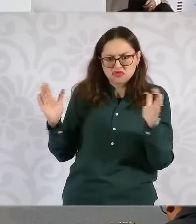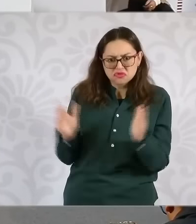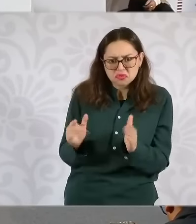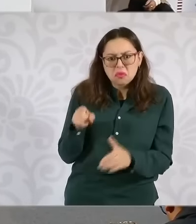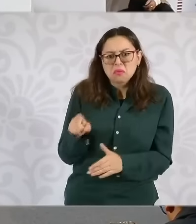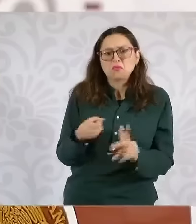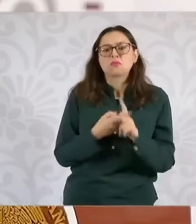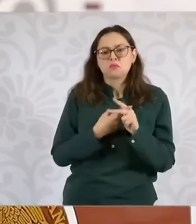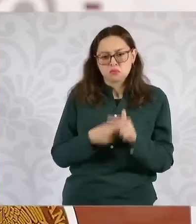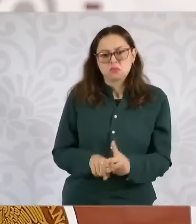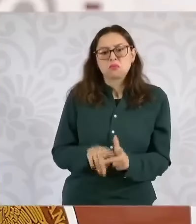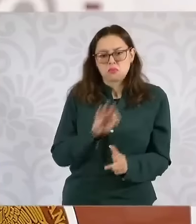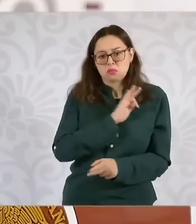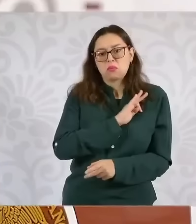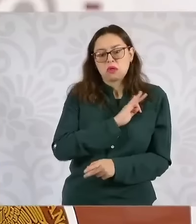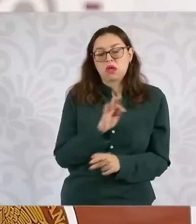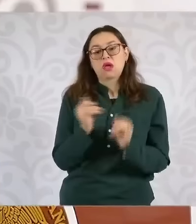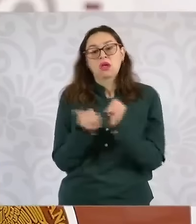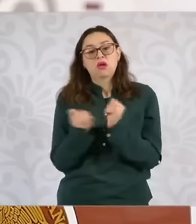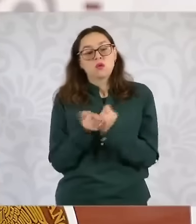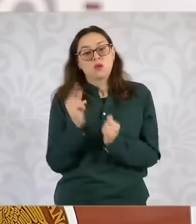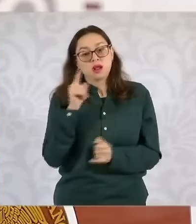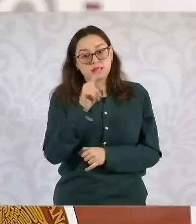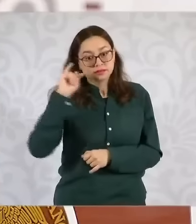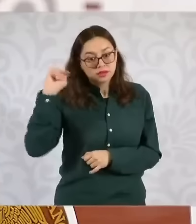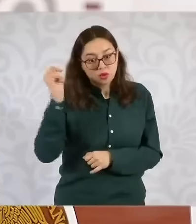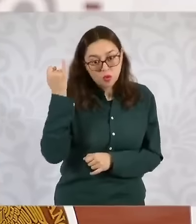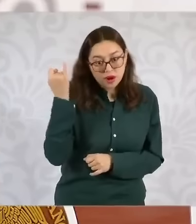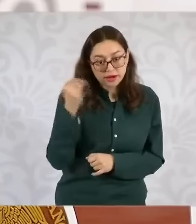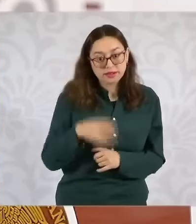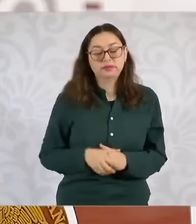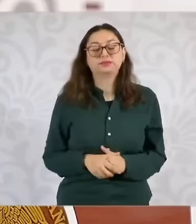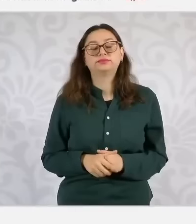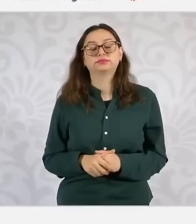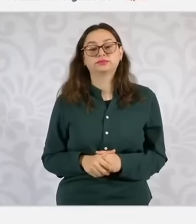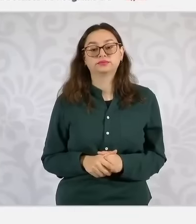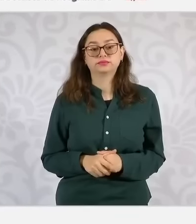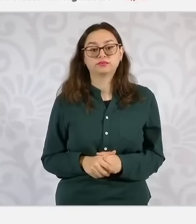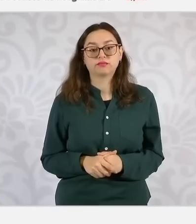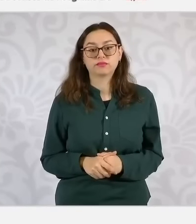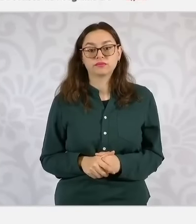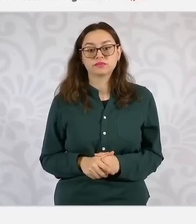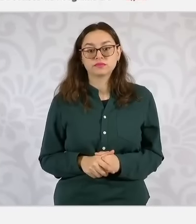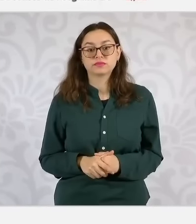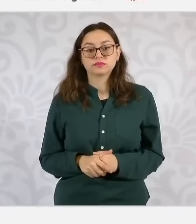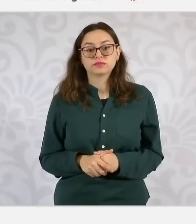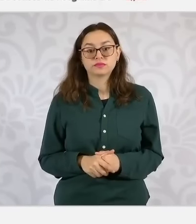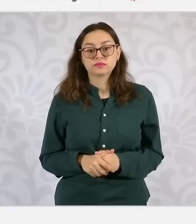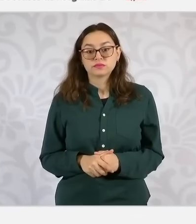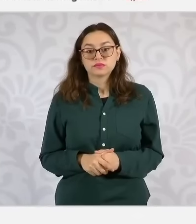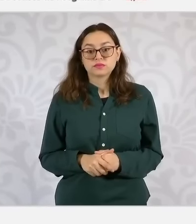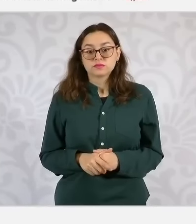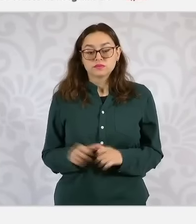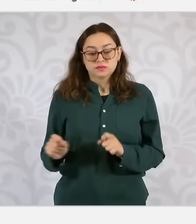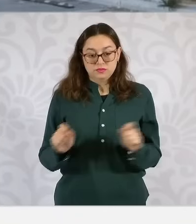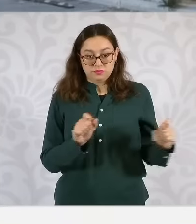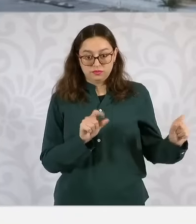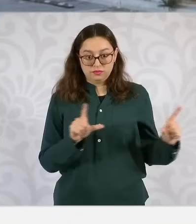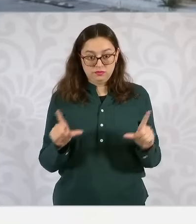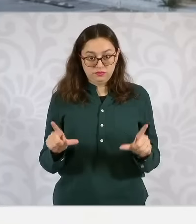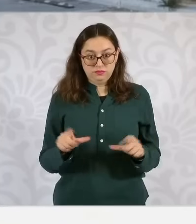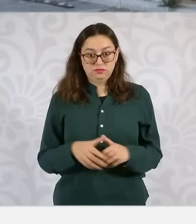lo mismo en Tijuana. La que sigue, por favor. En Tijuana, la que sigue. Crearemos